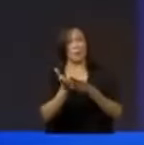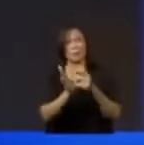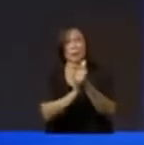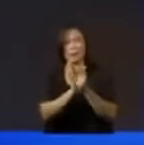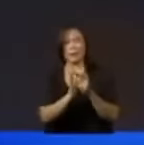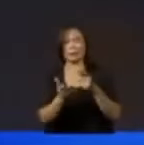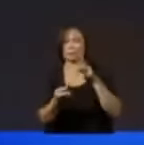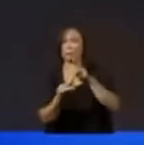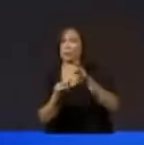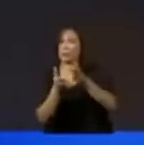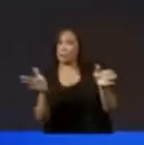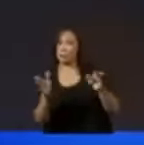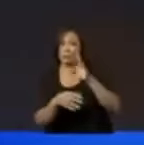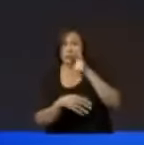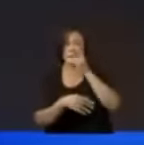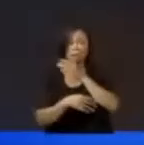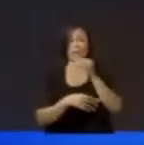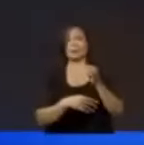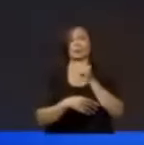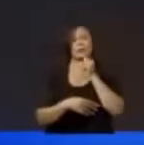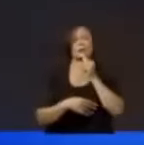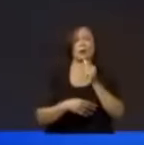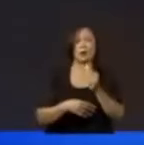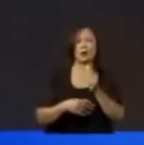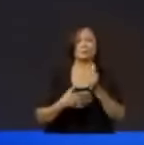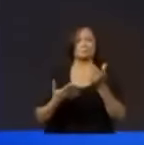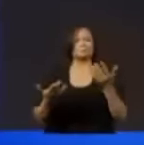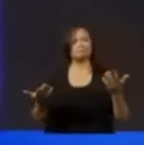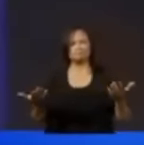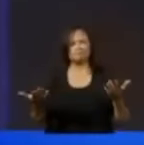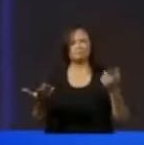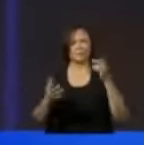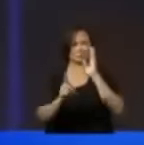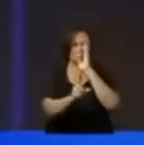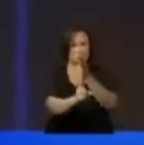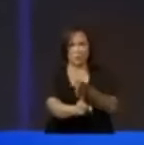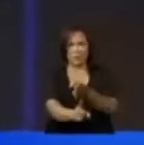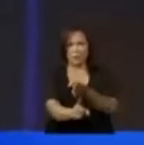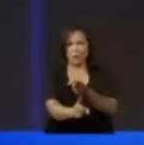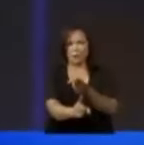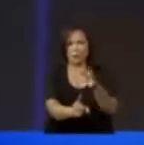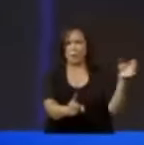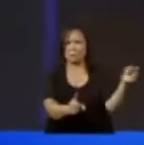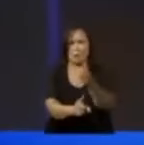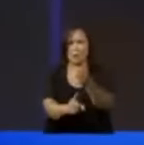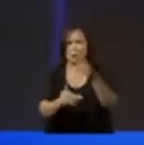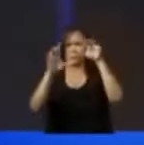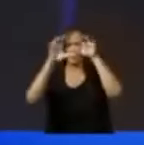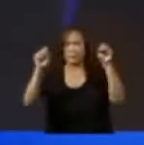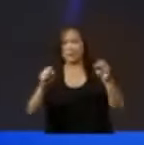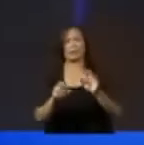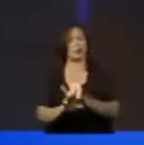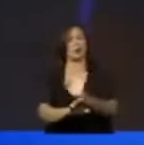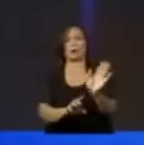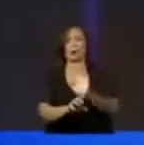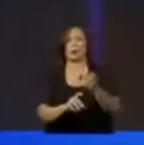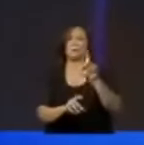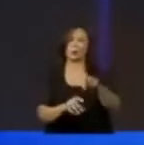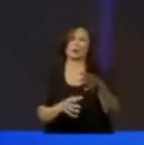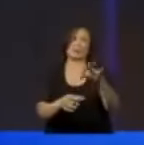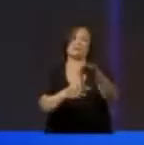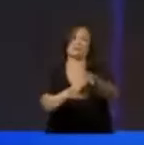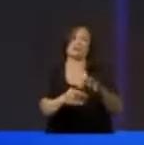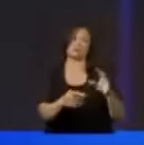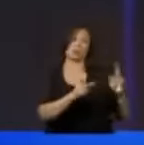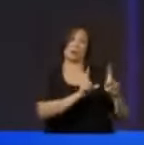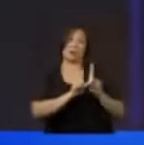al Procurador General de la República, y que no sea de manera directa nombrado por el presidente, porque entonces es un